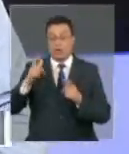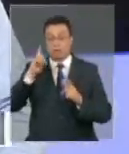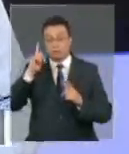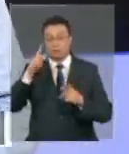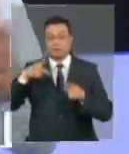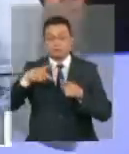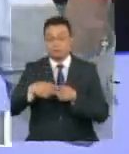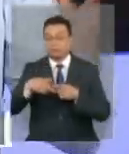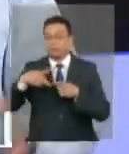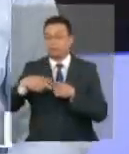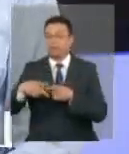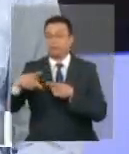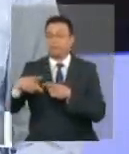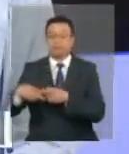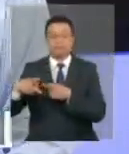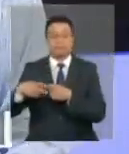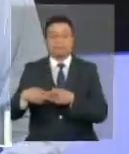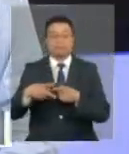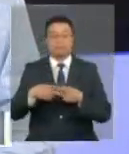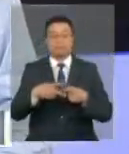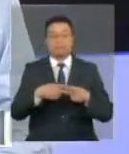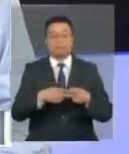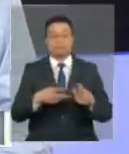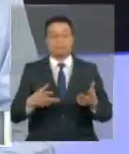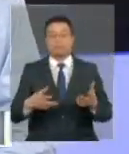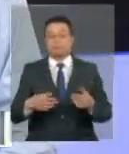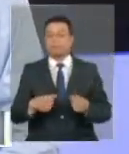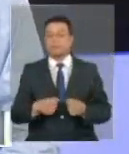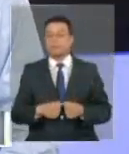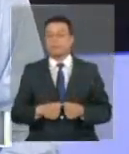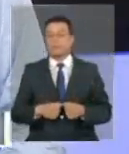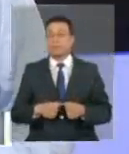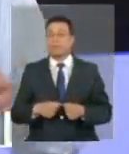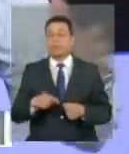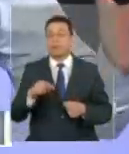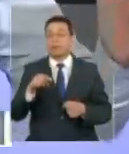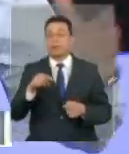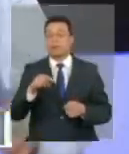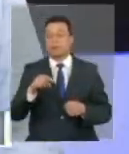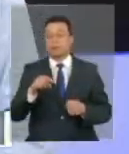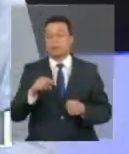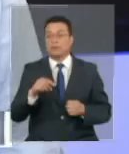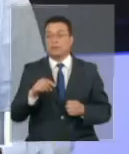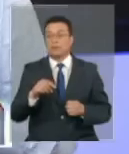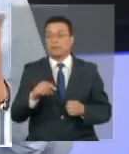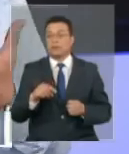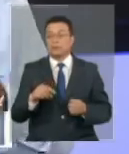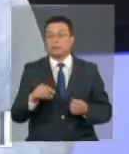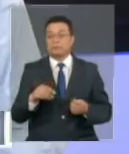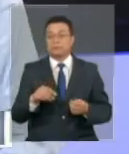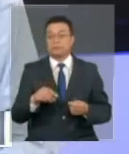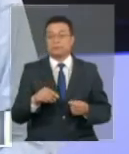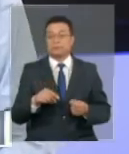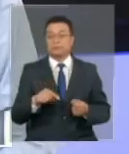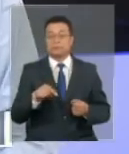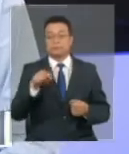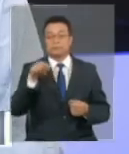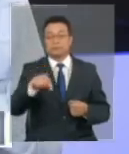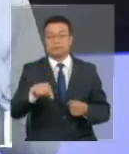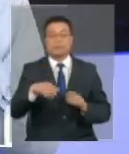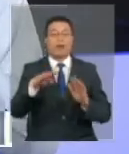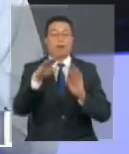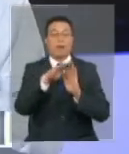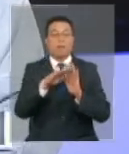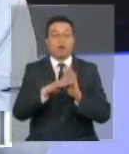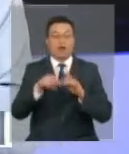El alcalde, cuando va a foros de universidad, etcétera, parte diciendo, para que ustedes sepan desde a dónde yo les hablo, yo me